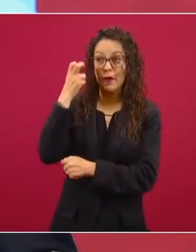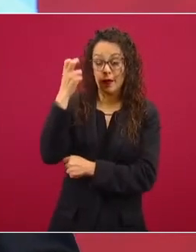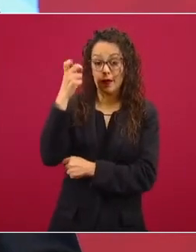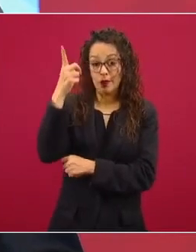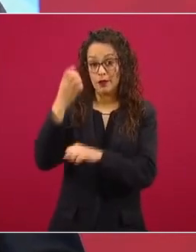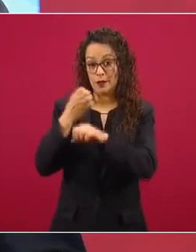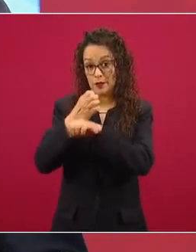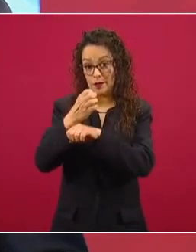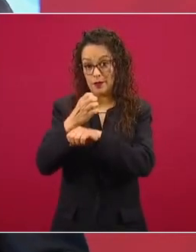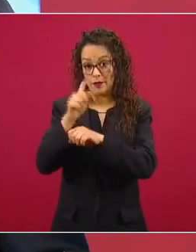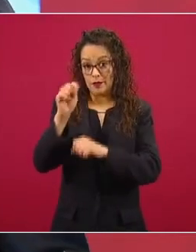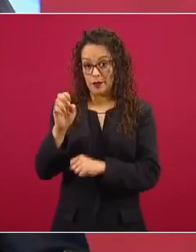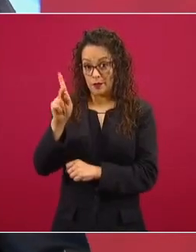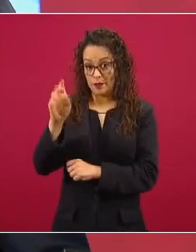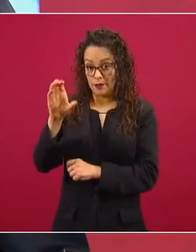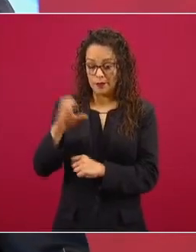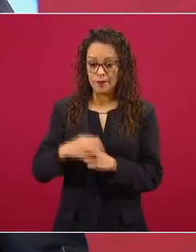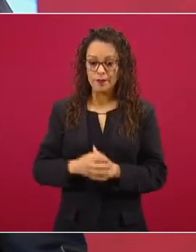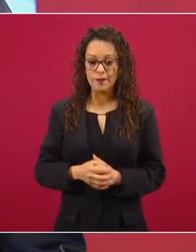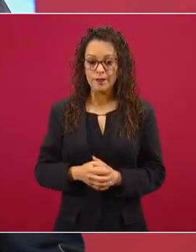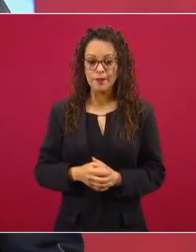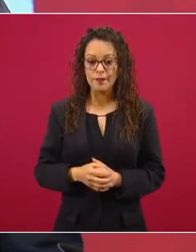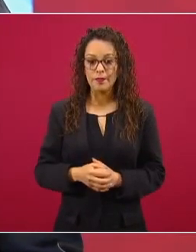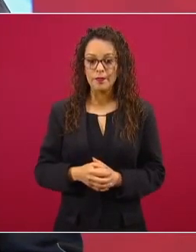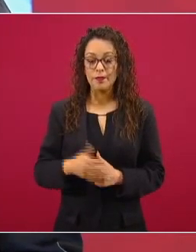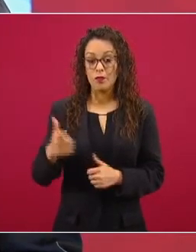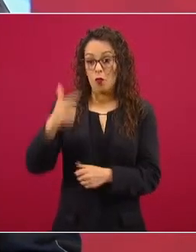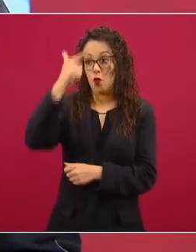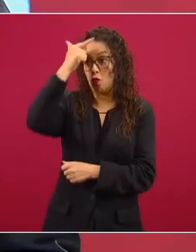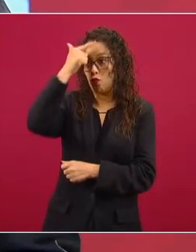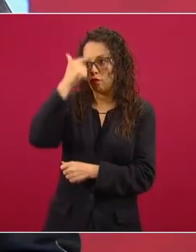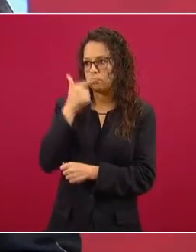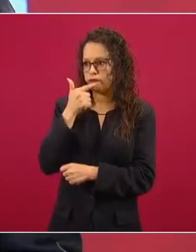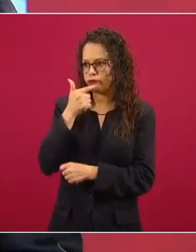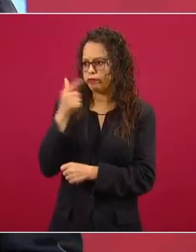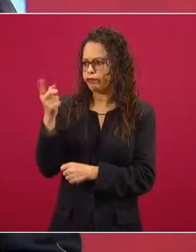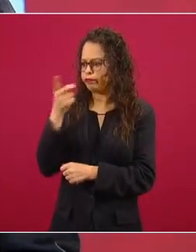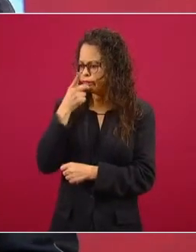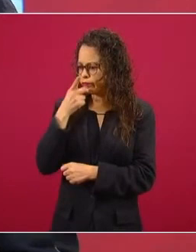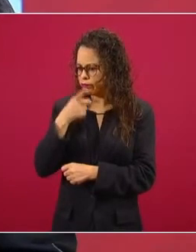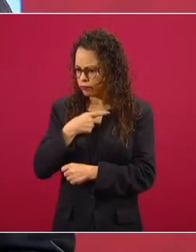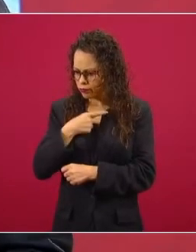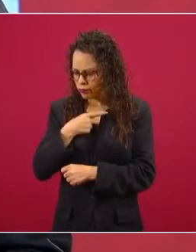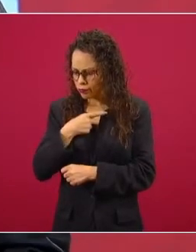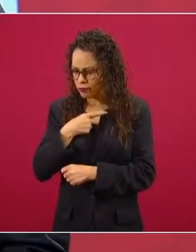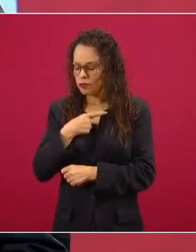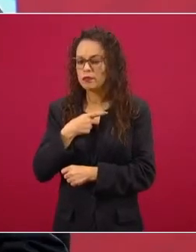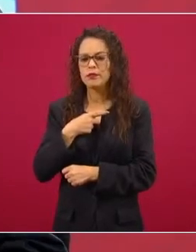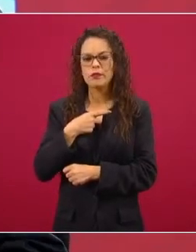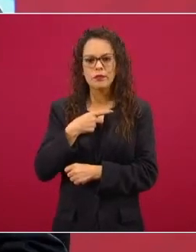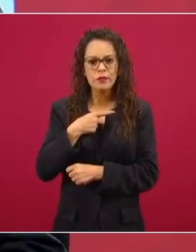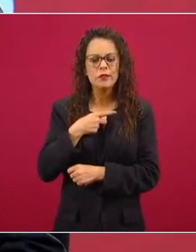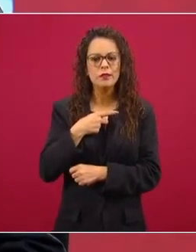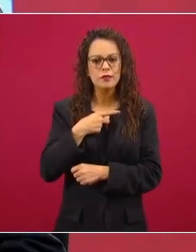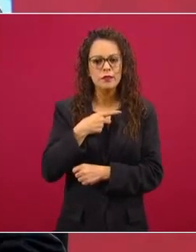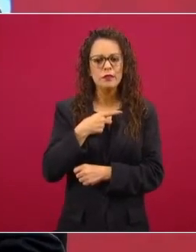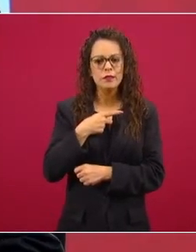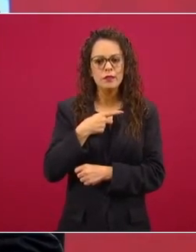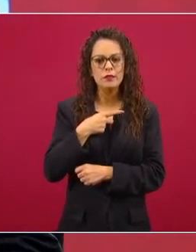Entonces, a mí me dan la información en la noche de que habían incluso